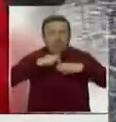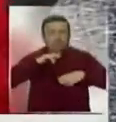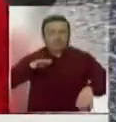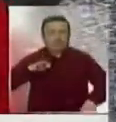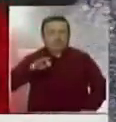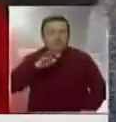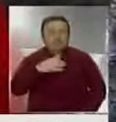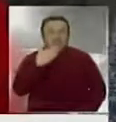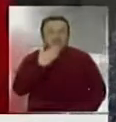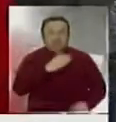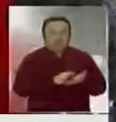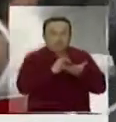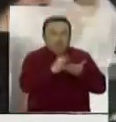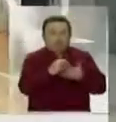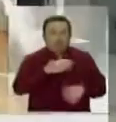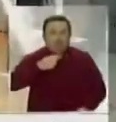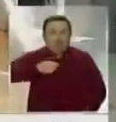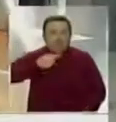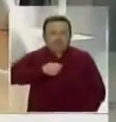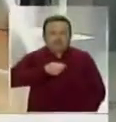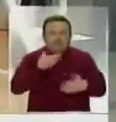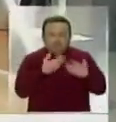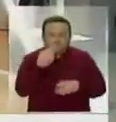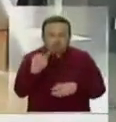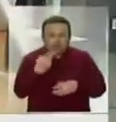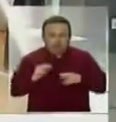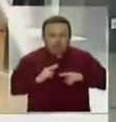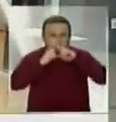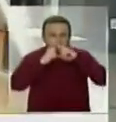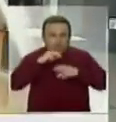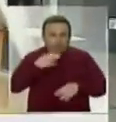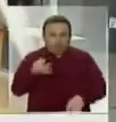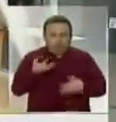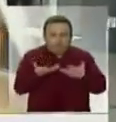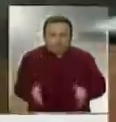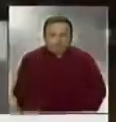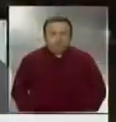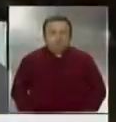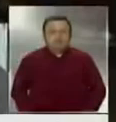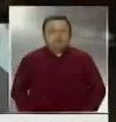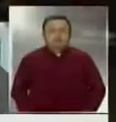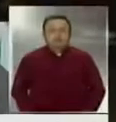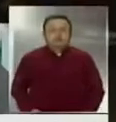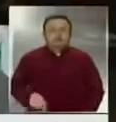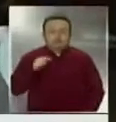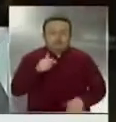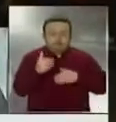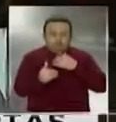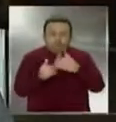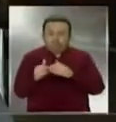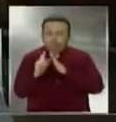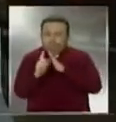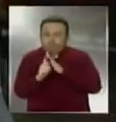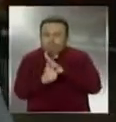y la comuna de San Bernardo. Hubo también palabras de Mall Plaza, escuchemos lo que dijo su vocero. El proceso es bastante gradual y es lo